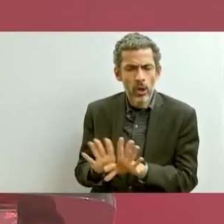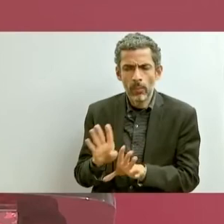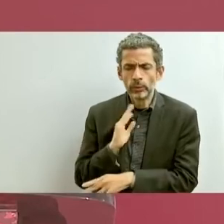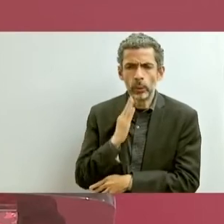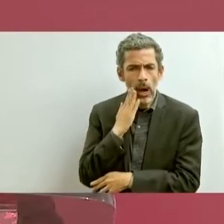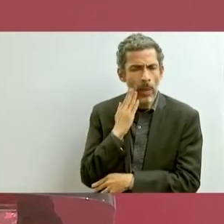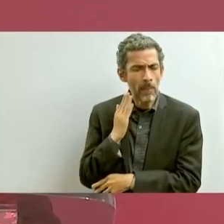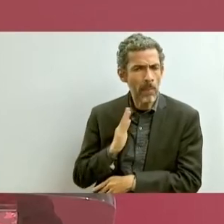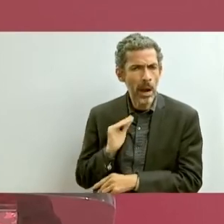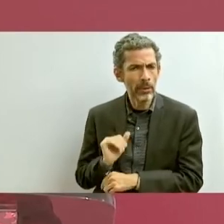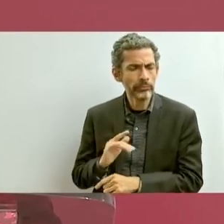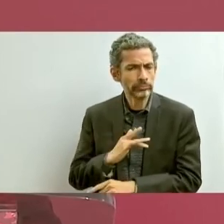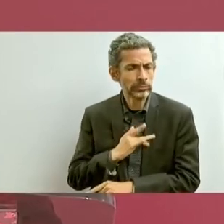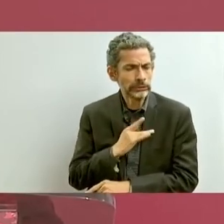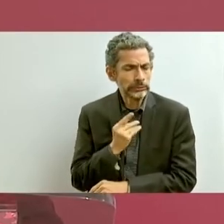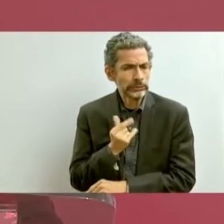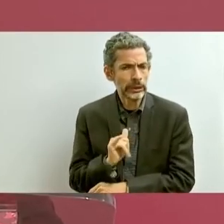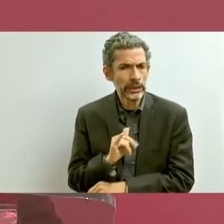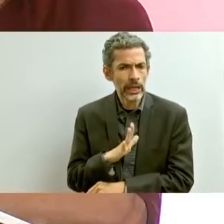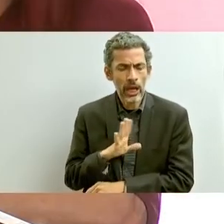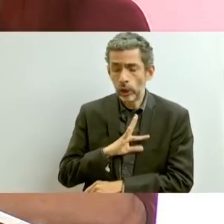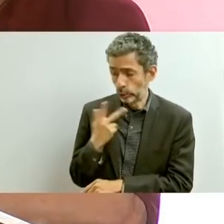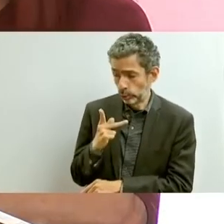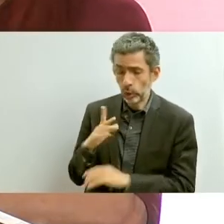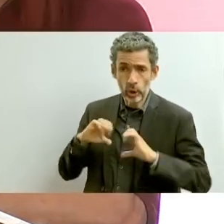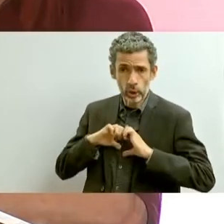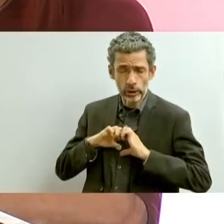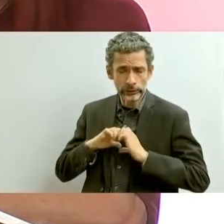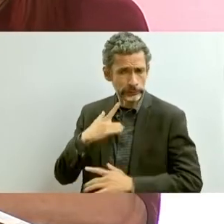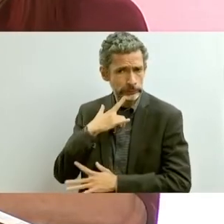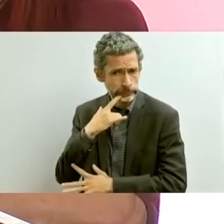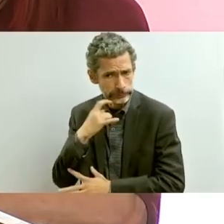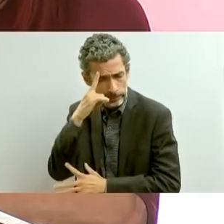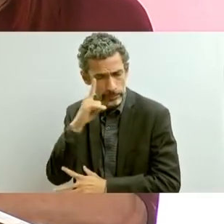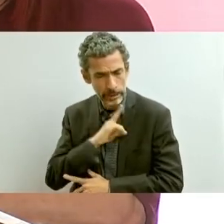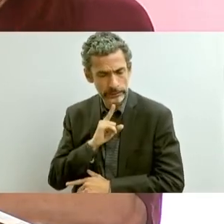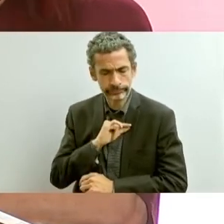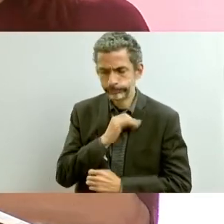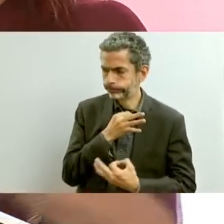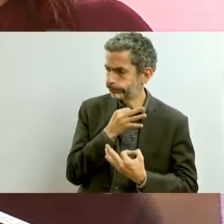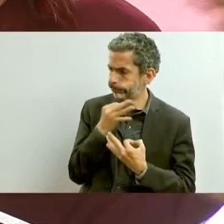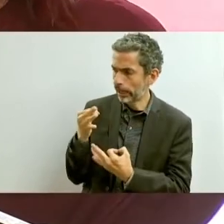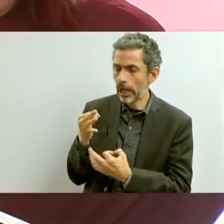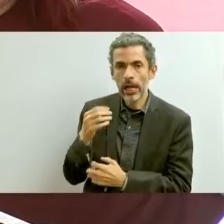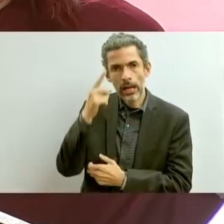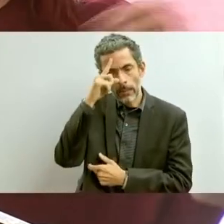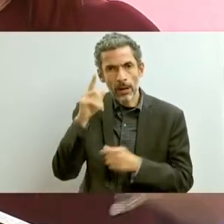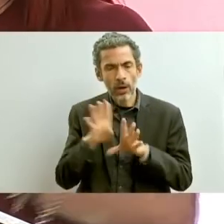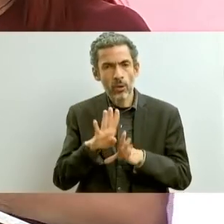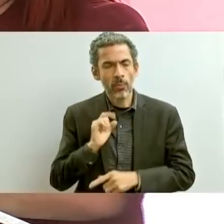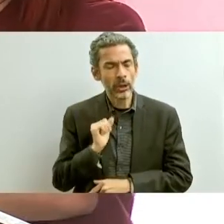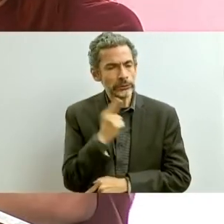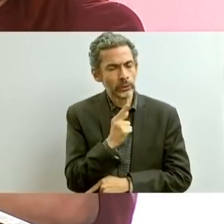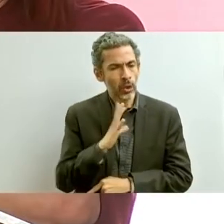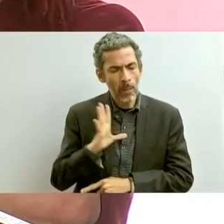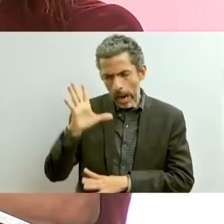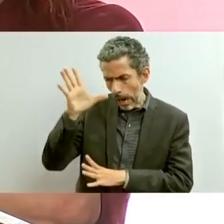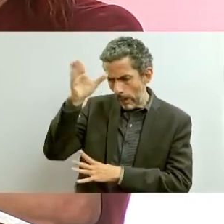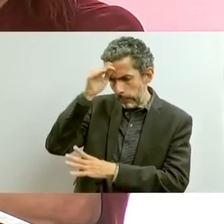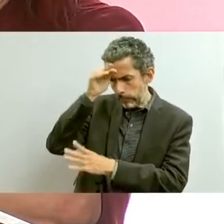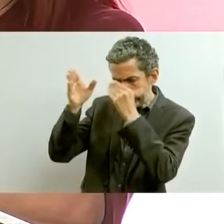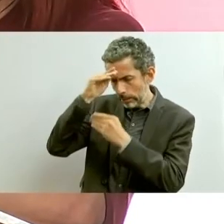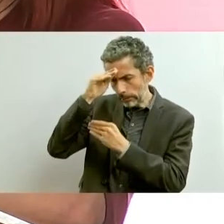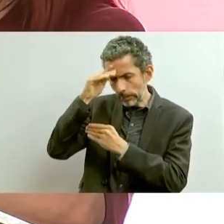vives, porque nos mueve tu corazón guerrero que nunca deja de luchar, porque creaste escuela y